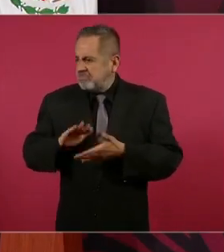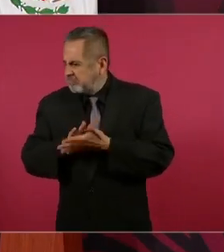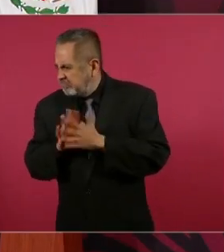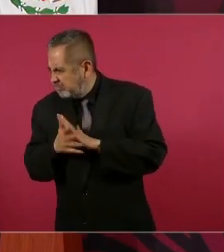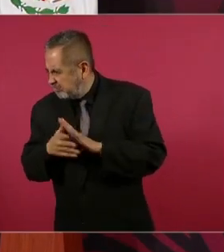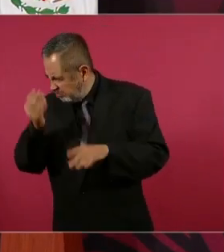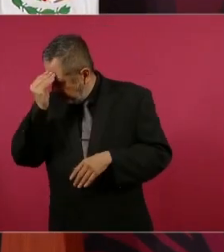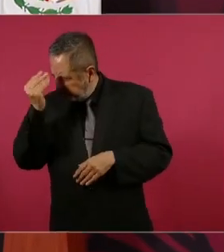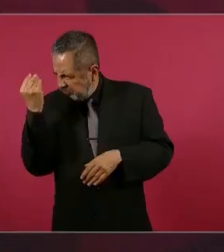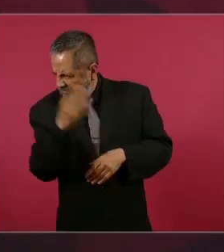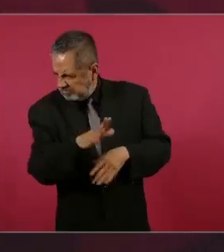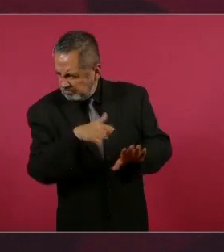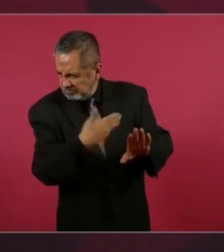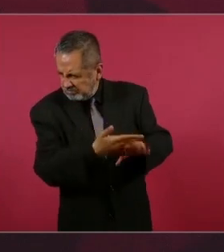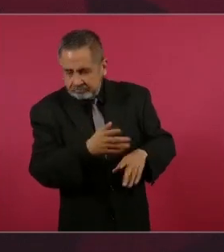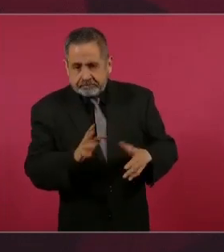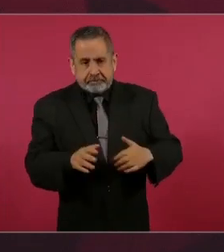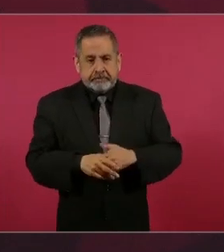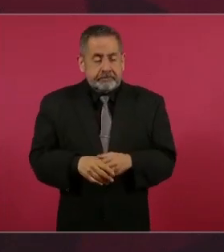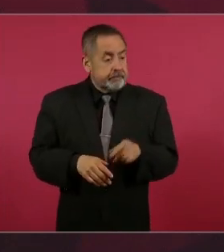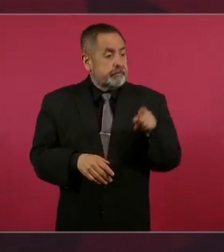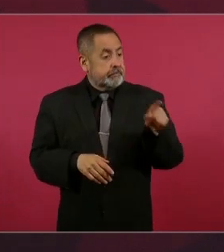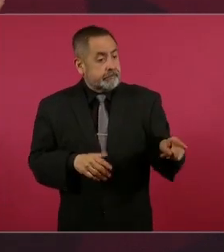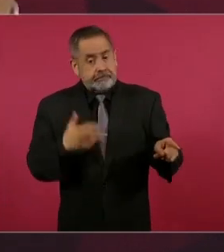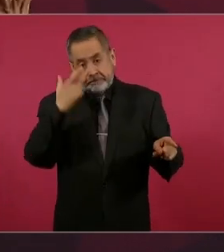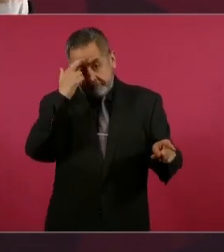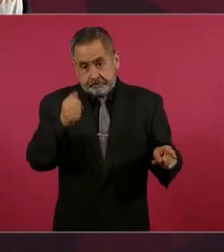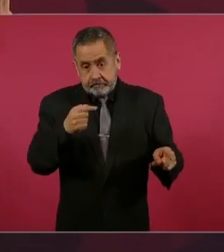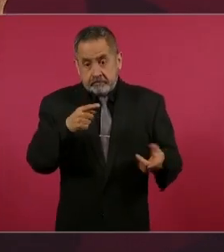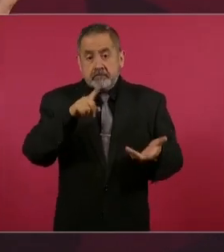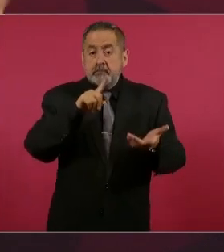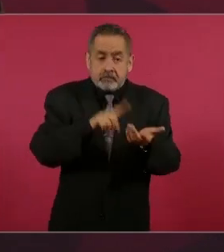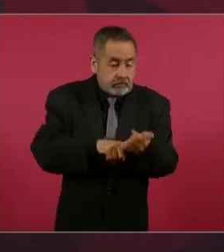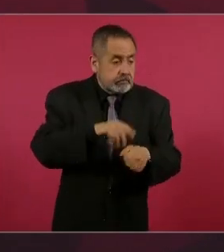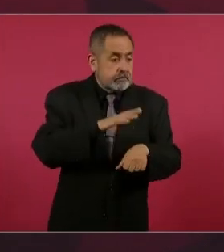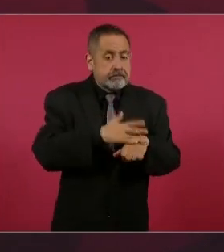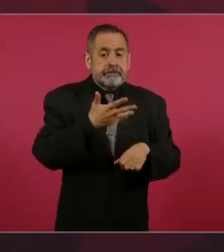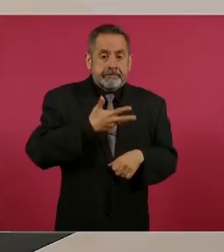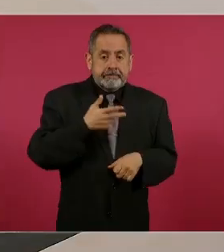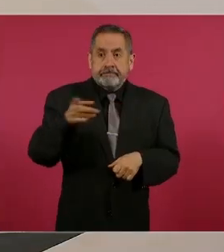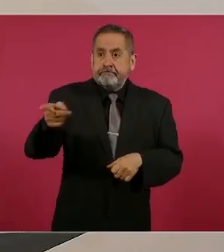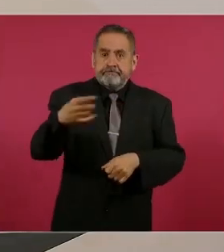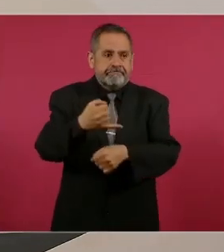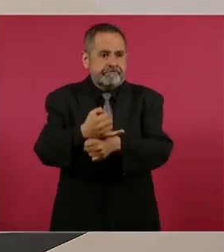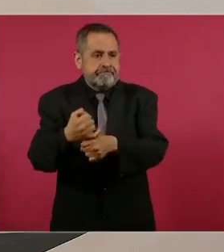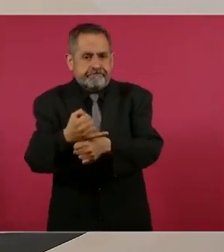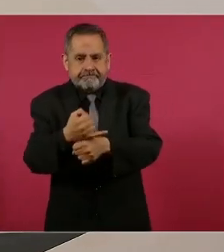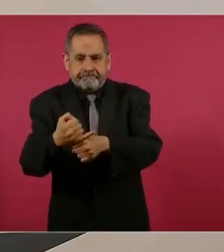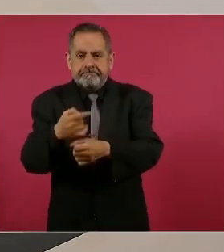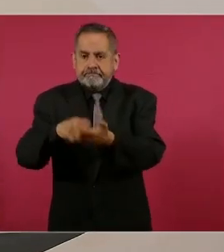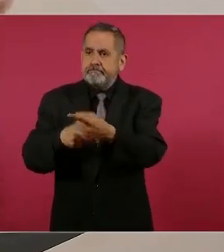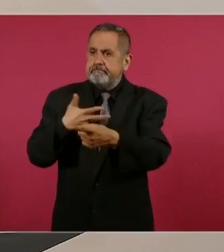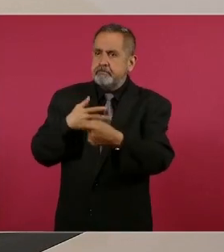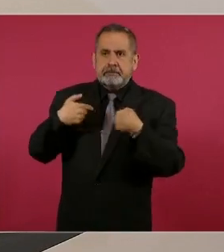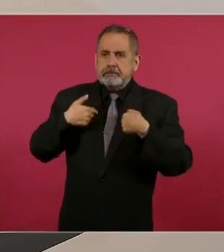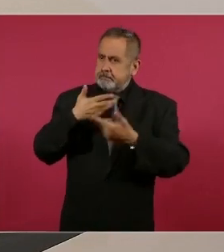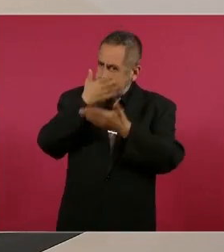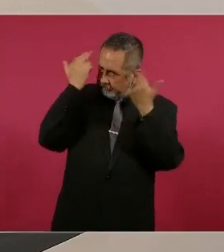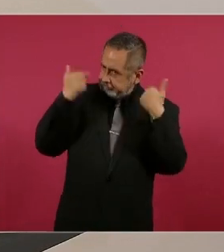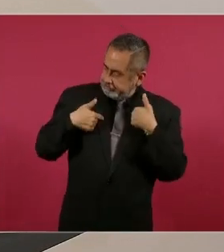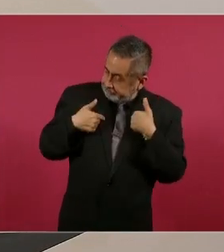Entonces, resultó que sí tenía razón, porque sí existía ya la investigación. Entonces,